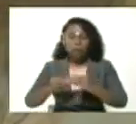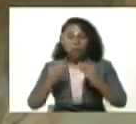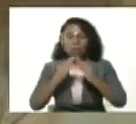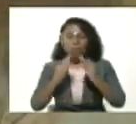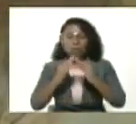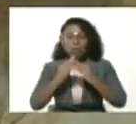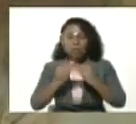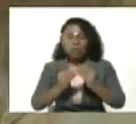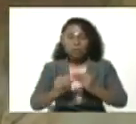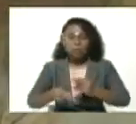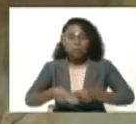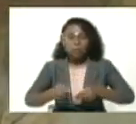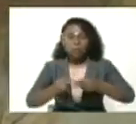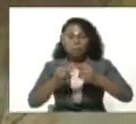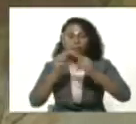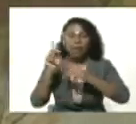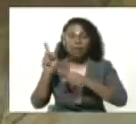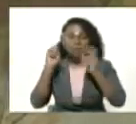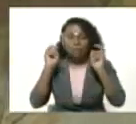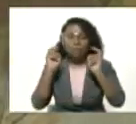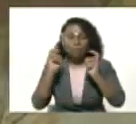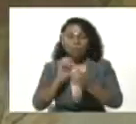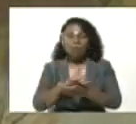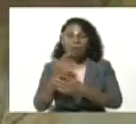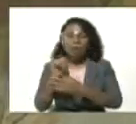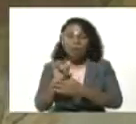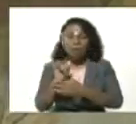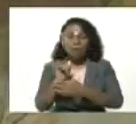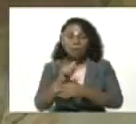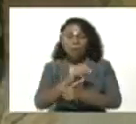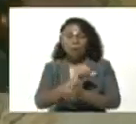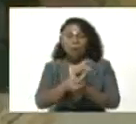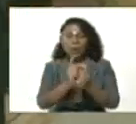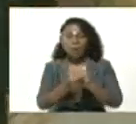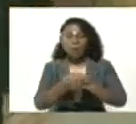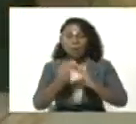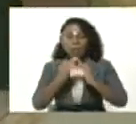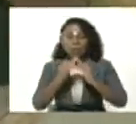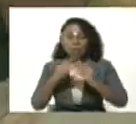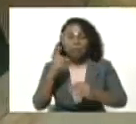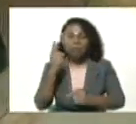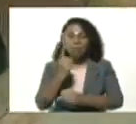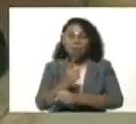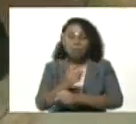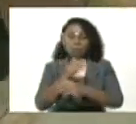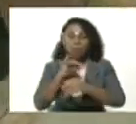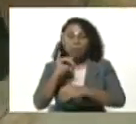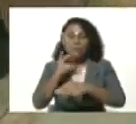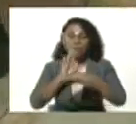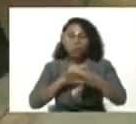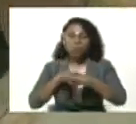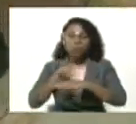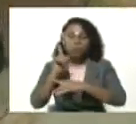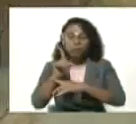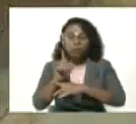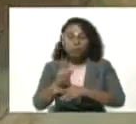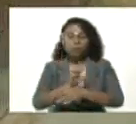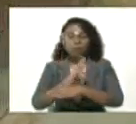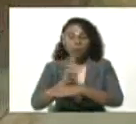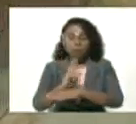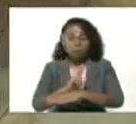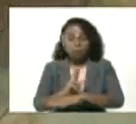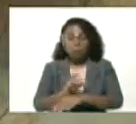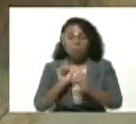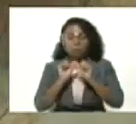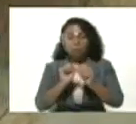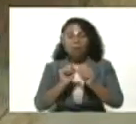vivienda. Para esa categoría tenemos la sustitución de vivienda y debo anunciarle, mi comandante presidente, por su celeridad en